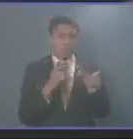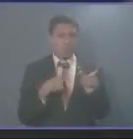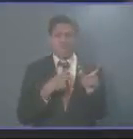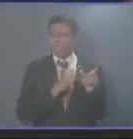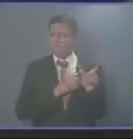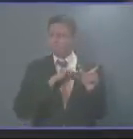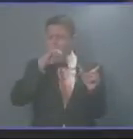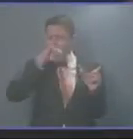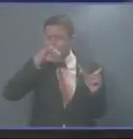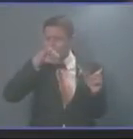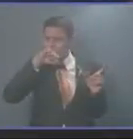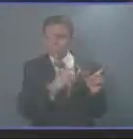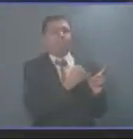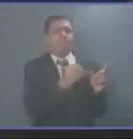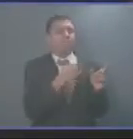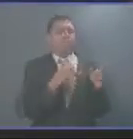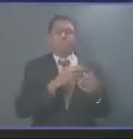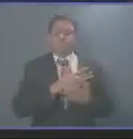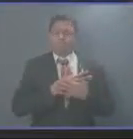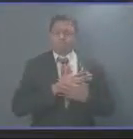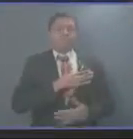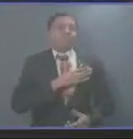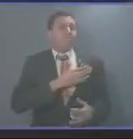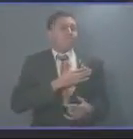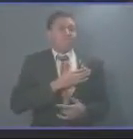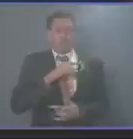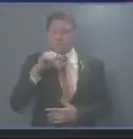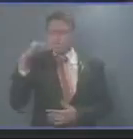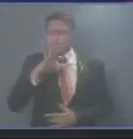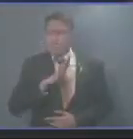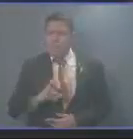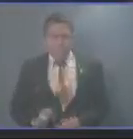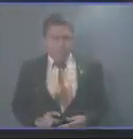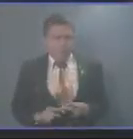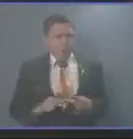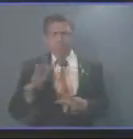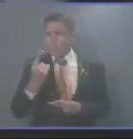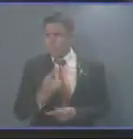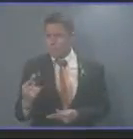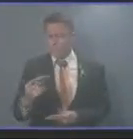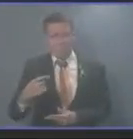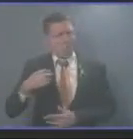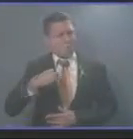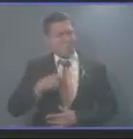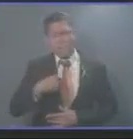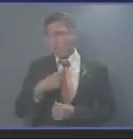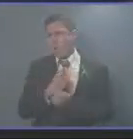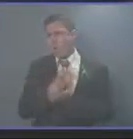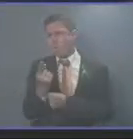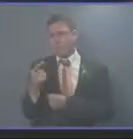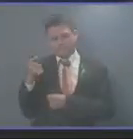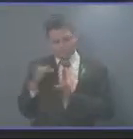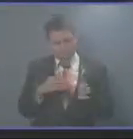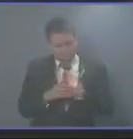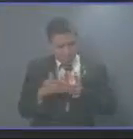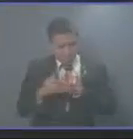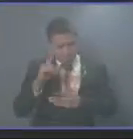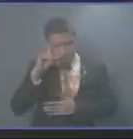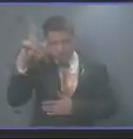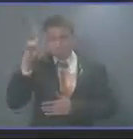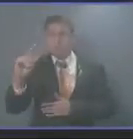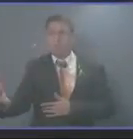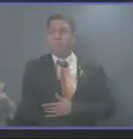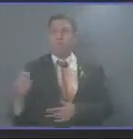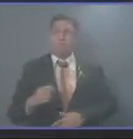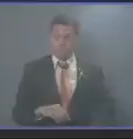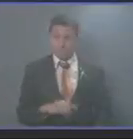enamoré de El Salvador, de su gente. Fue así que nació la idea de World